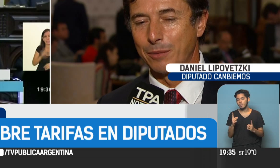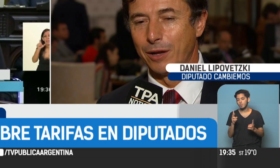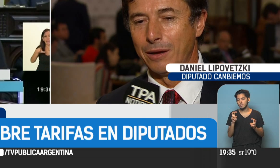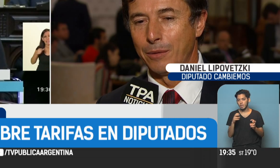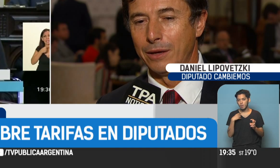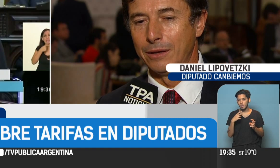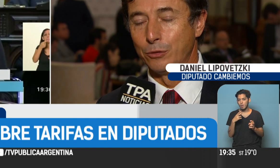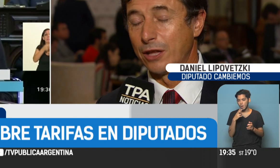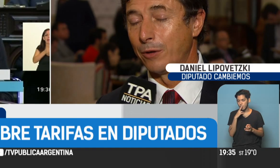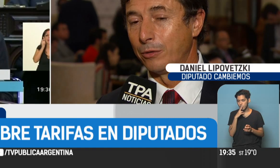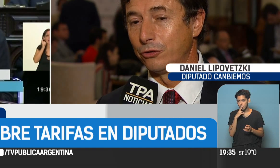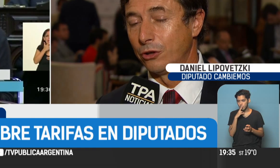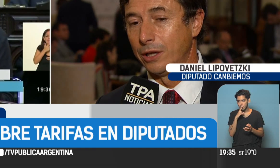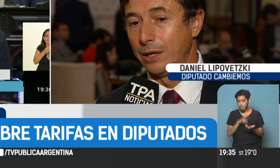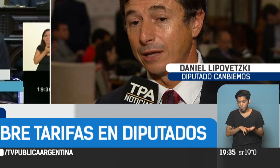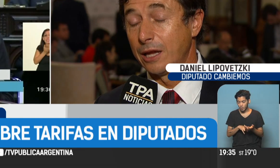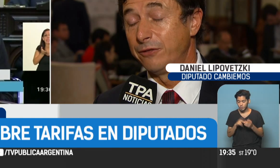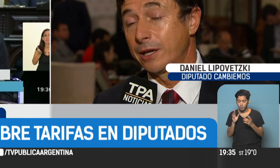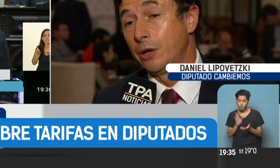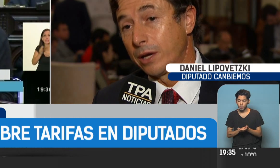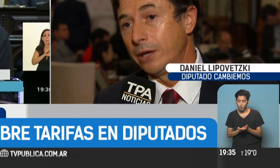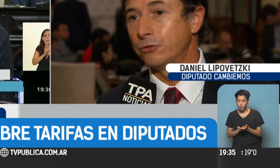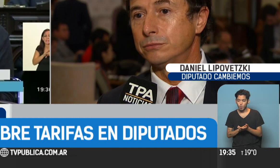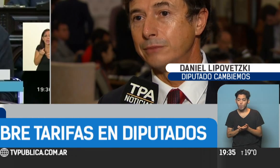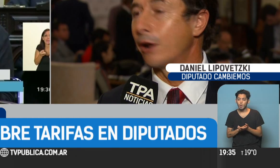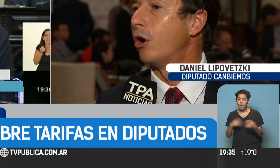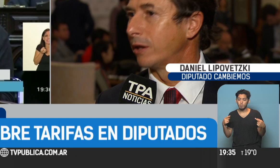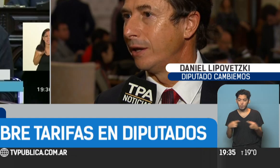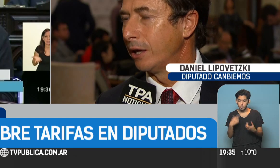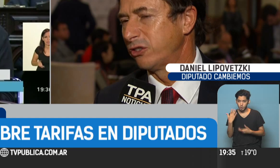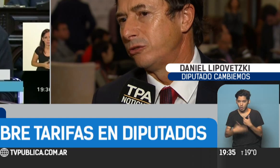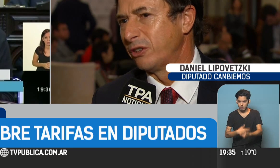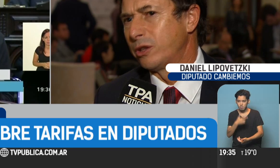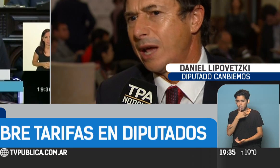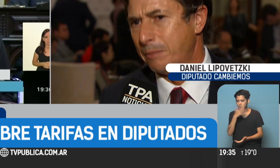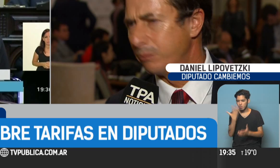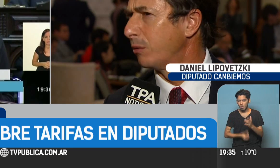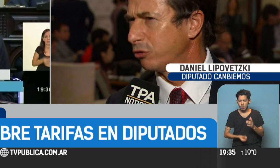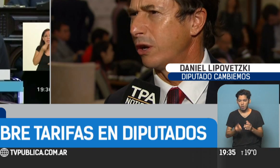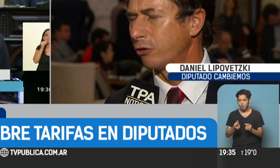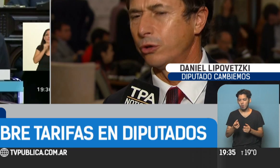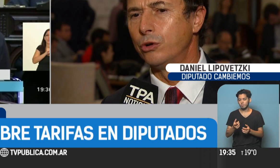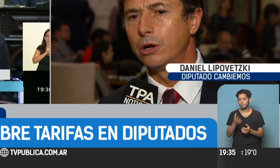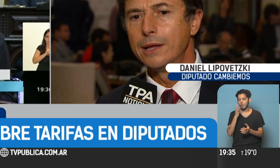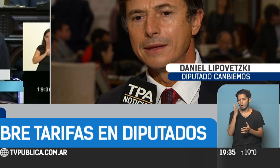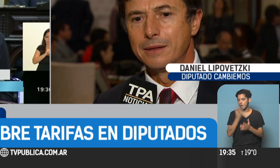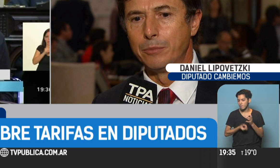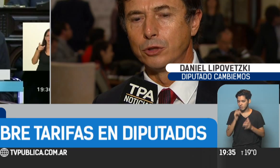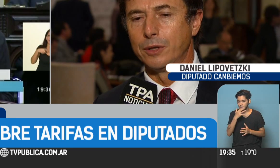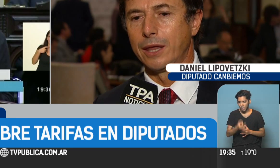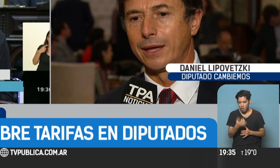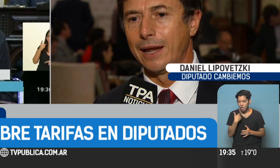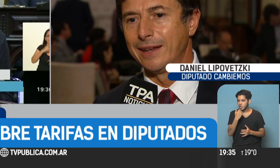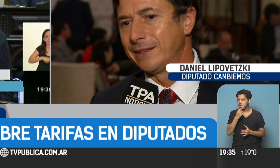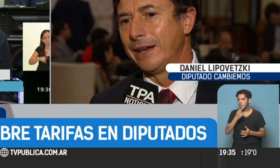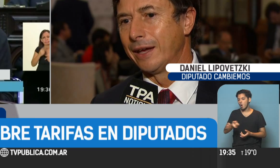que impulsada por la oposición de las tarifas, creo que es un error, te diría. No sé si un paso atrás, pero por lo menos un error seguro desde el